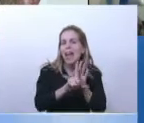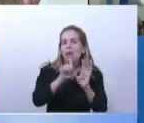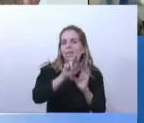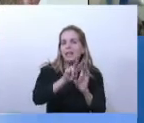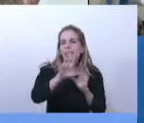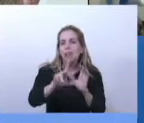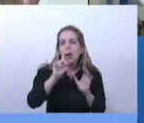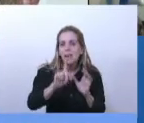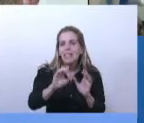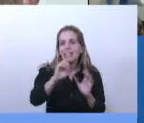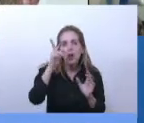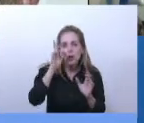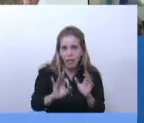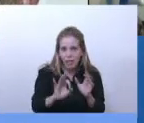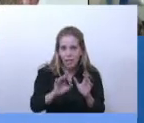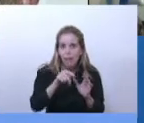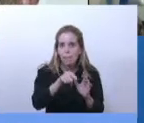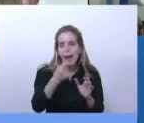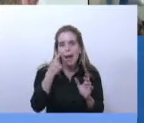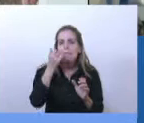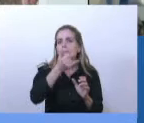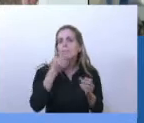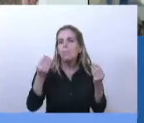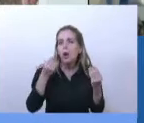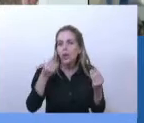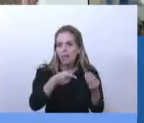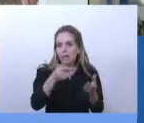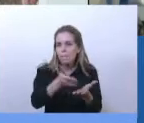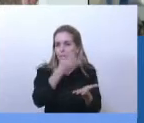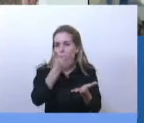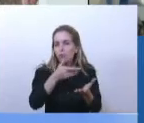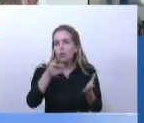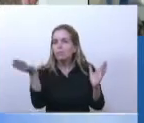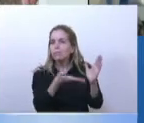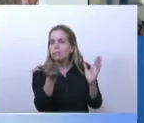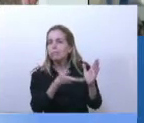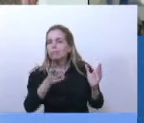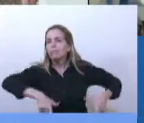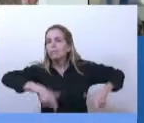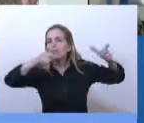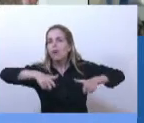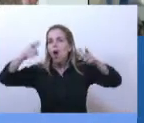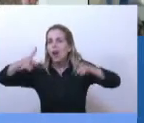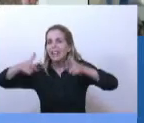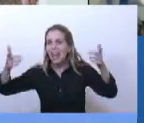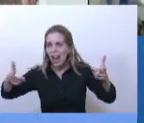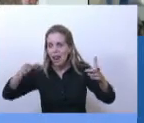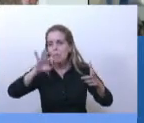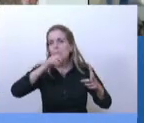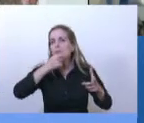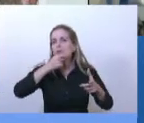ley para orientar esa explotación o esa producción forestal por ejemplo hacia nativas